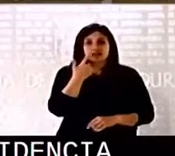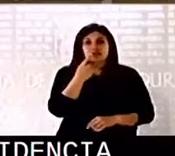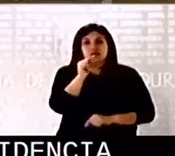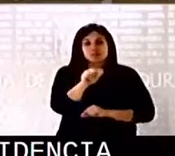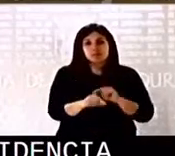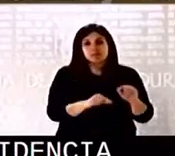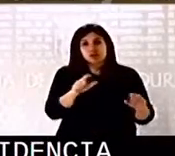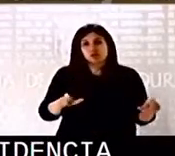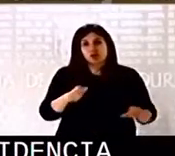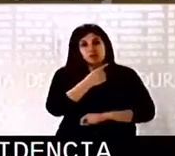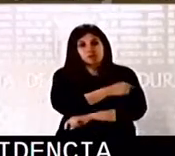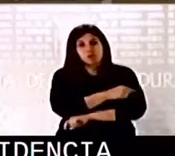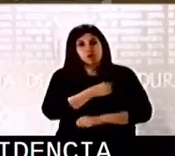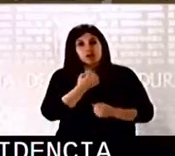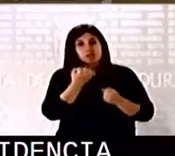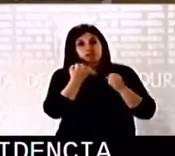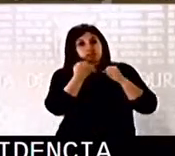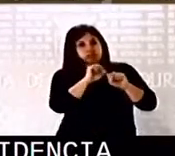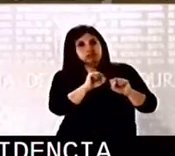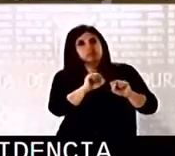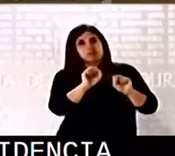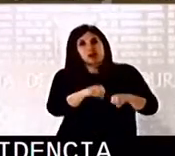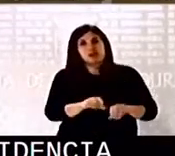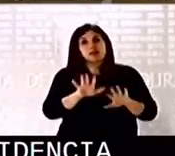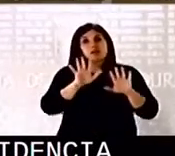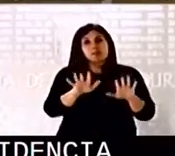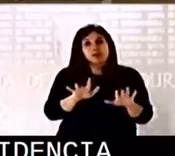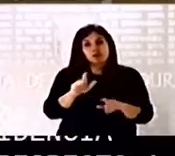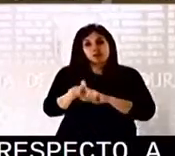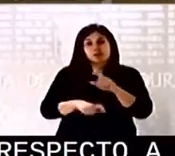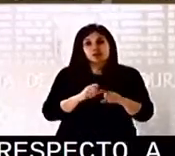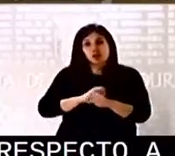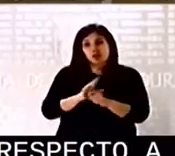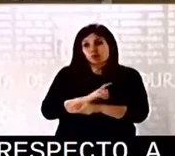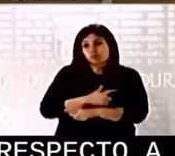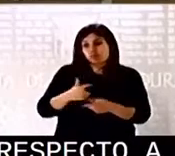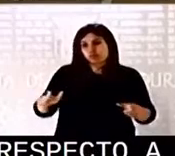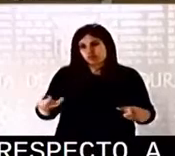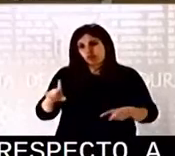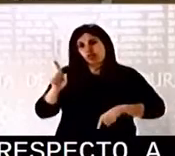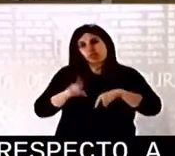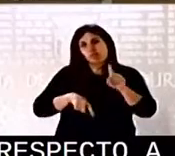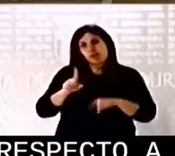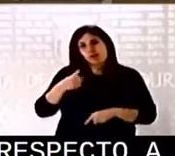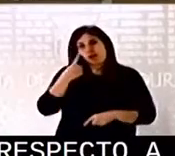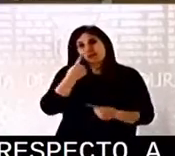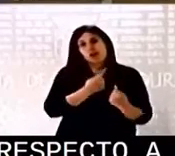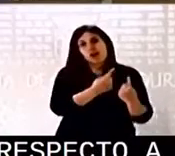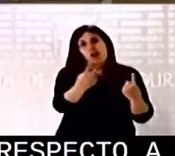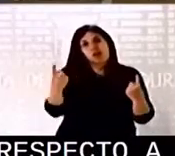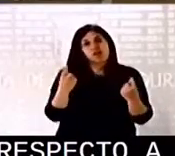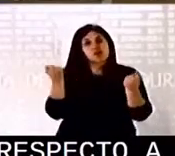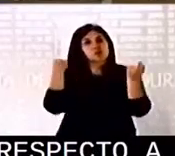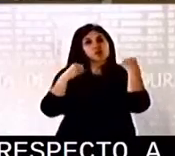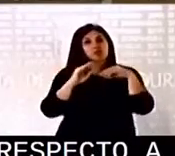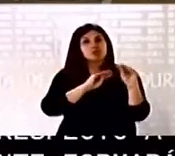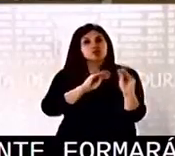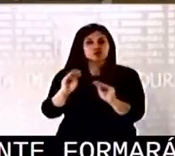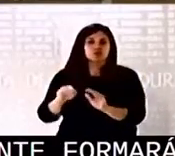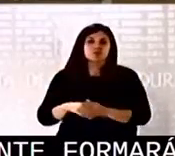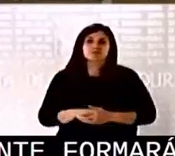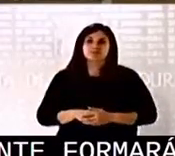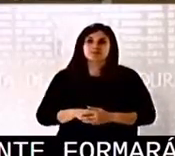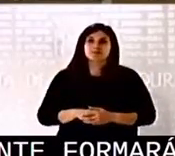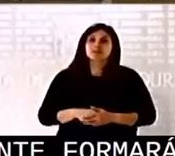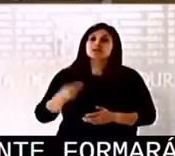todos. Y luego, con respecto a la primera pregunta que me hace, efectivamente, formarán parte de la red de